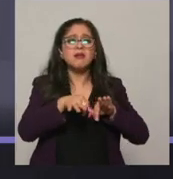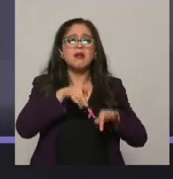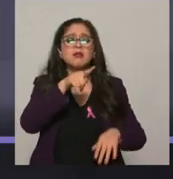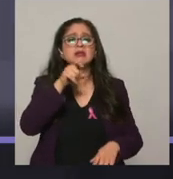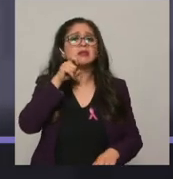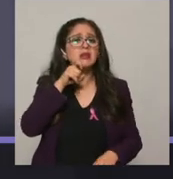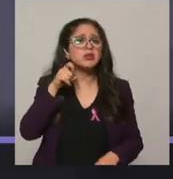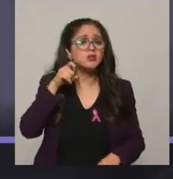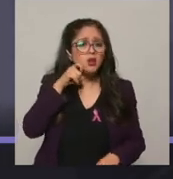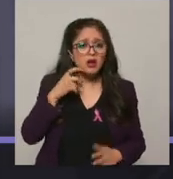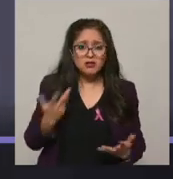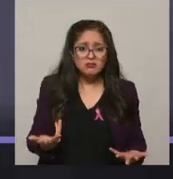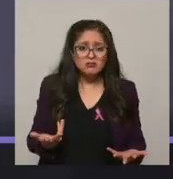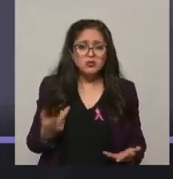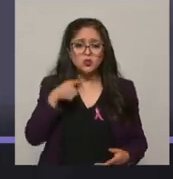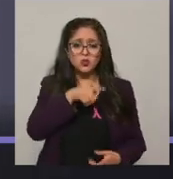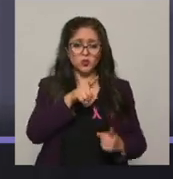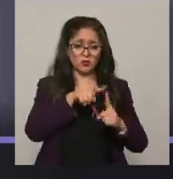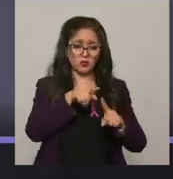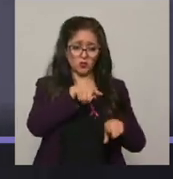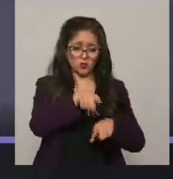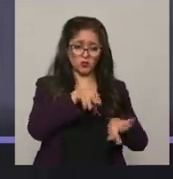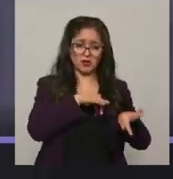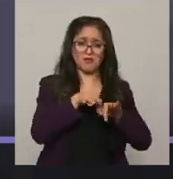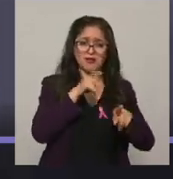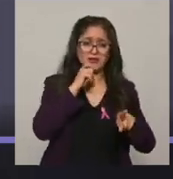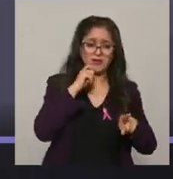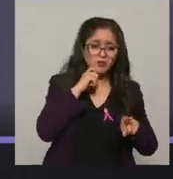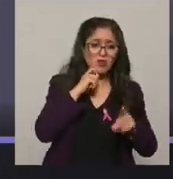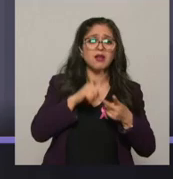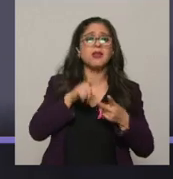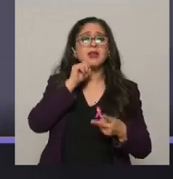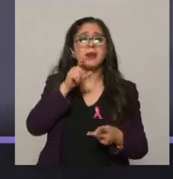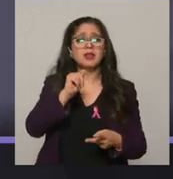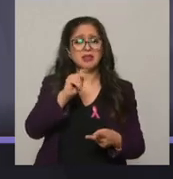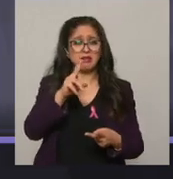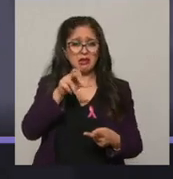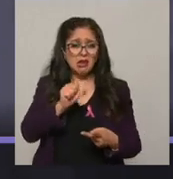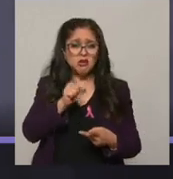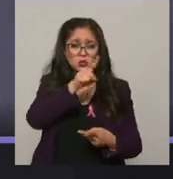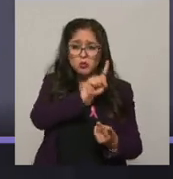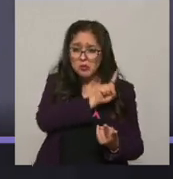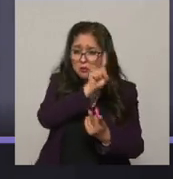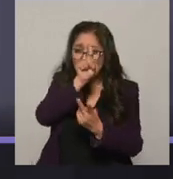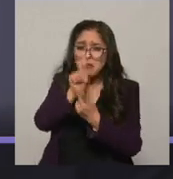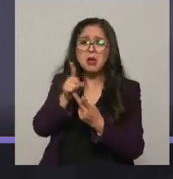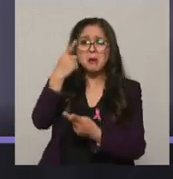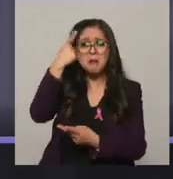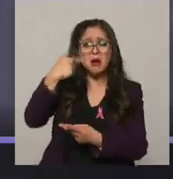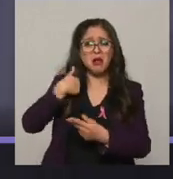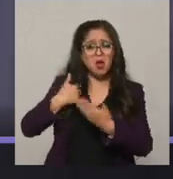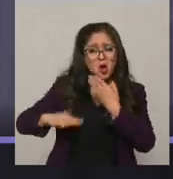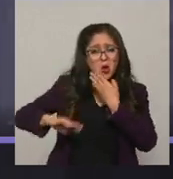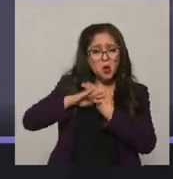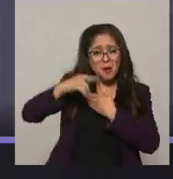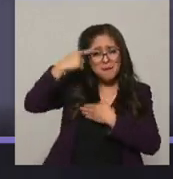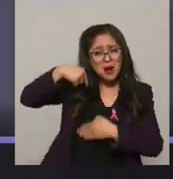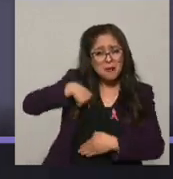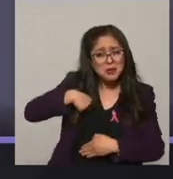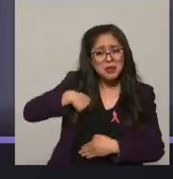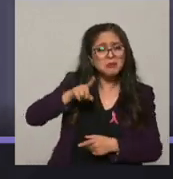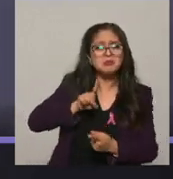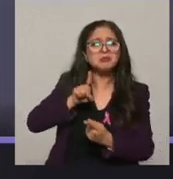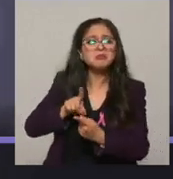como trabajadora sexual y mujer trans no te vas a acercar a la autoridad para denunciar un ilícito cometido en tu contra. Entonces,